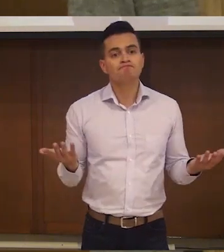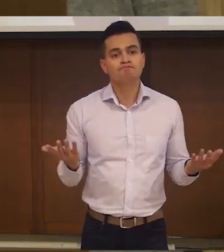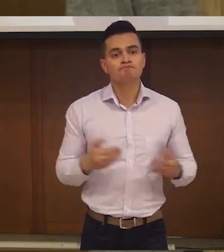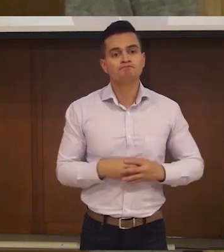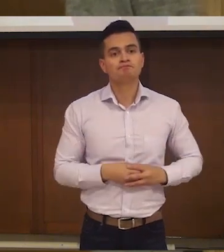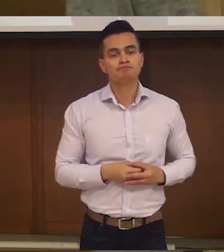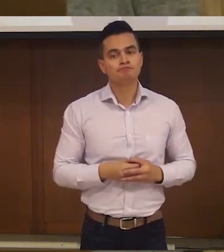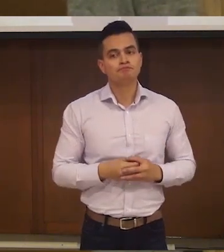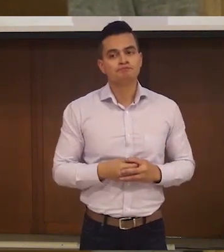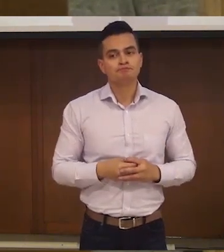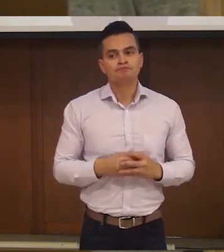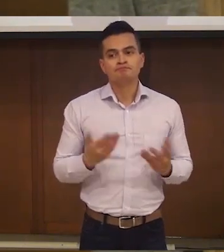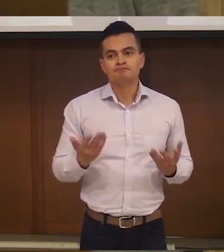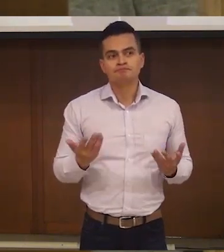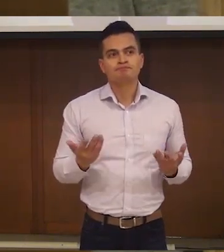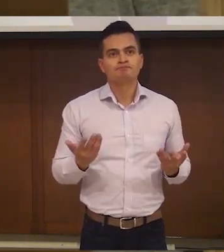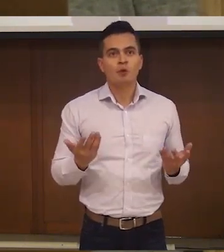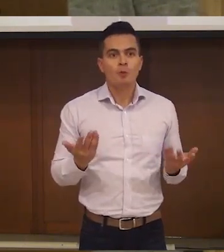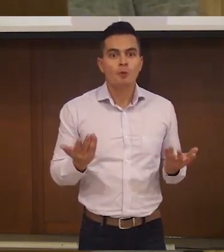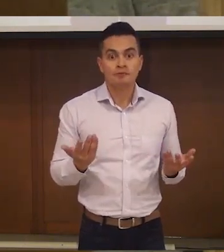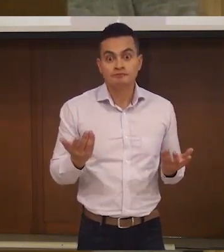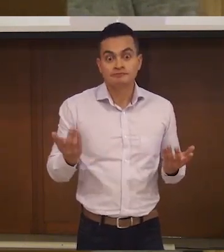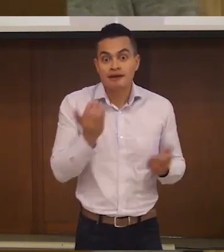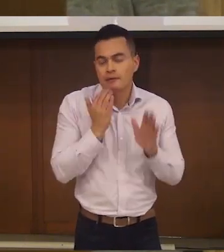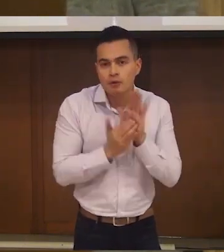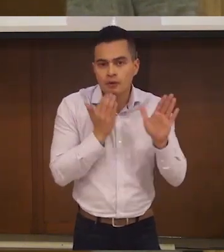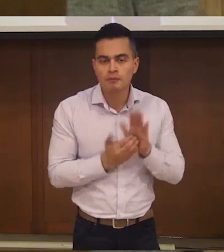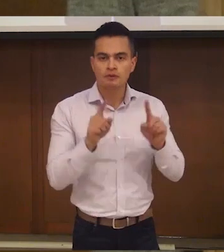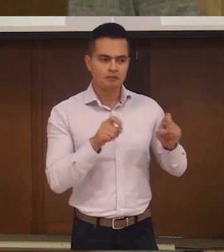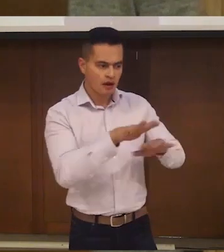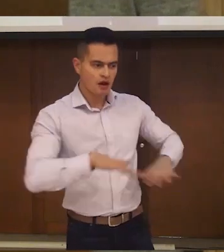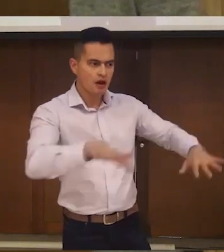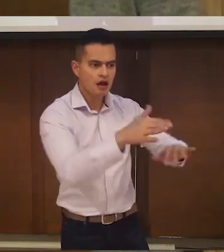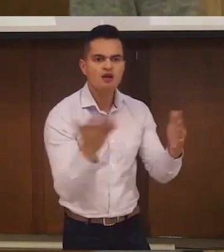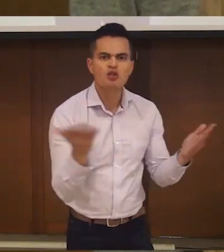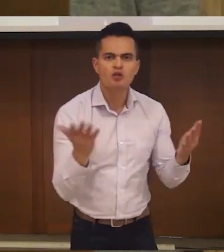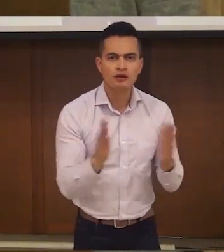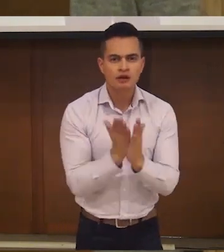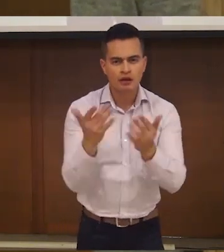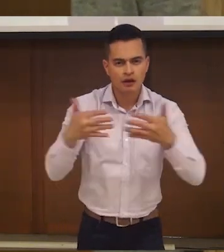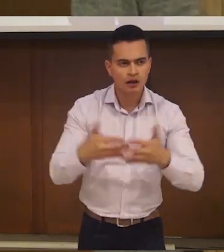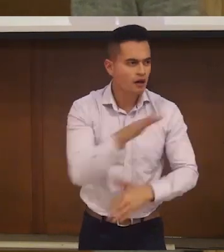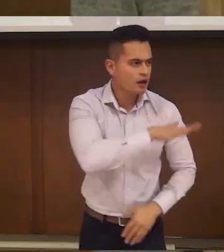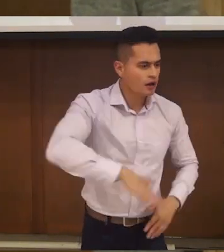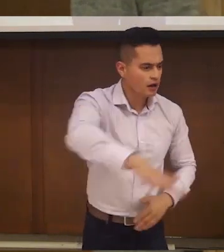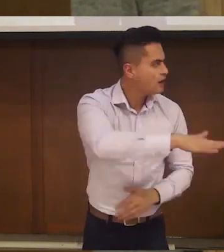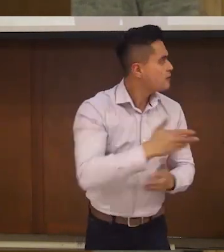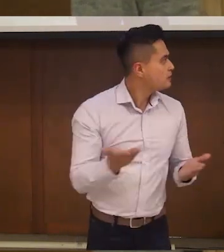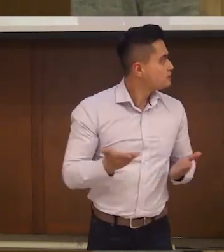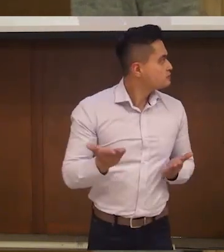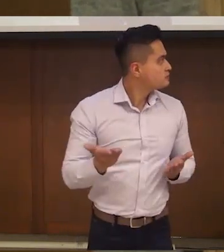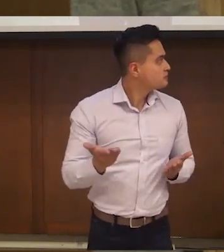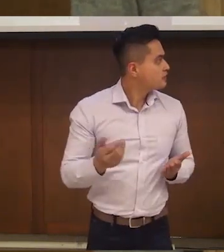la necesidad el reconocimiento de la geografía, por ejemplo, que para eso, a ver, ¿estas